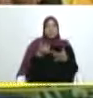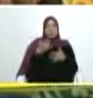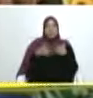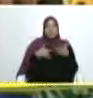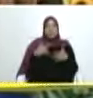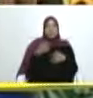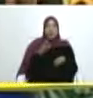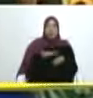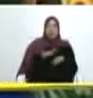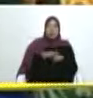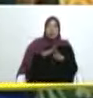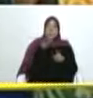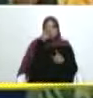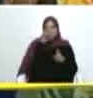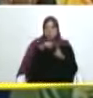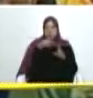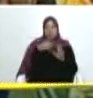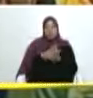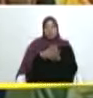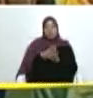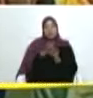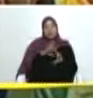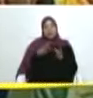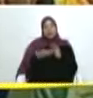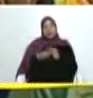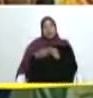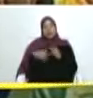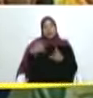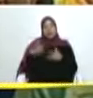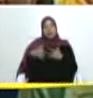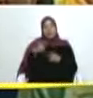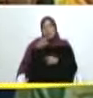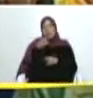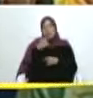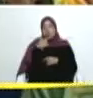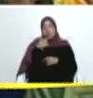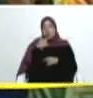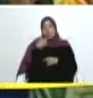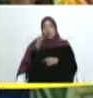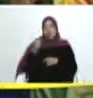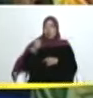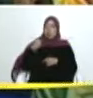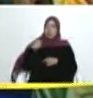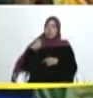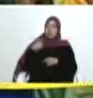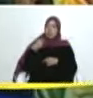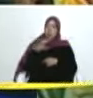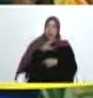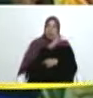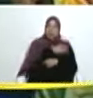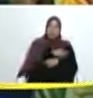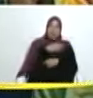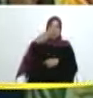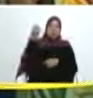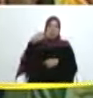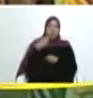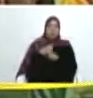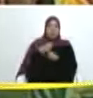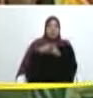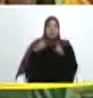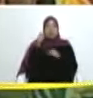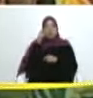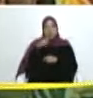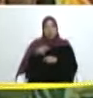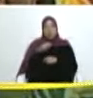y pide proyectos para transformar una matriz energética hacia el aprovechamiento de la energía solar en los distintos espacios, en los